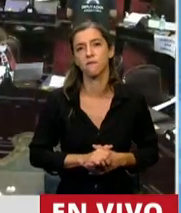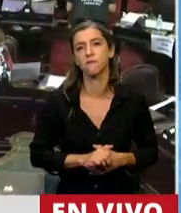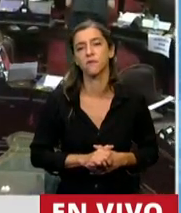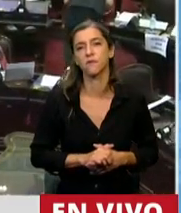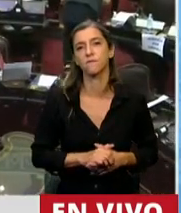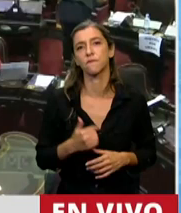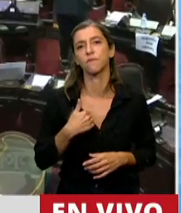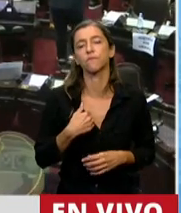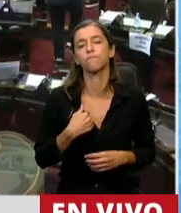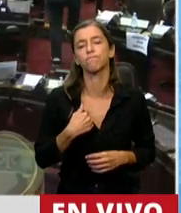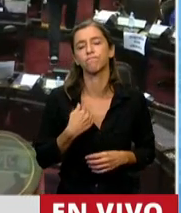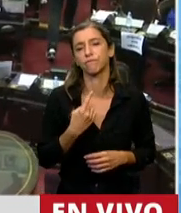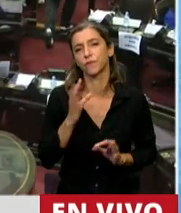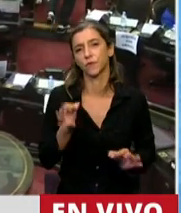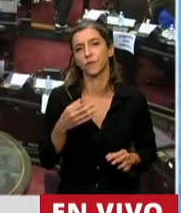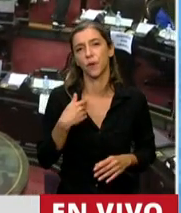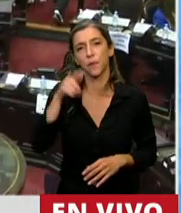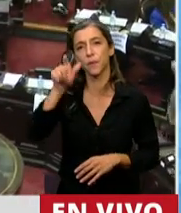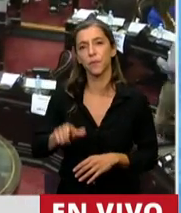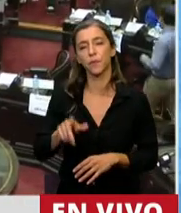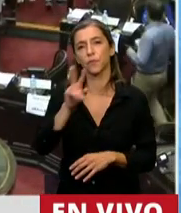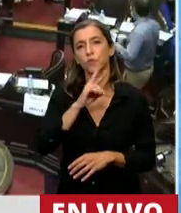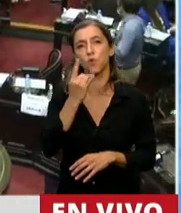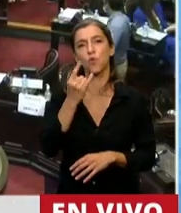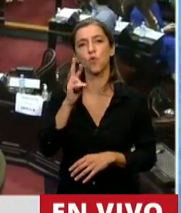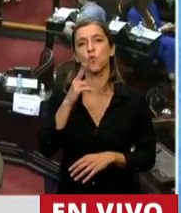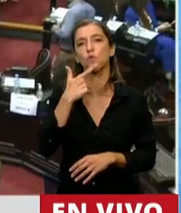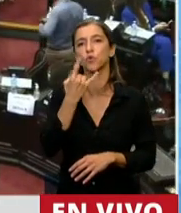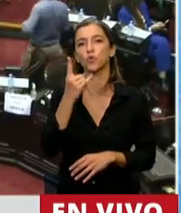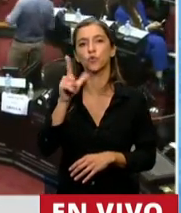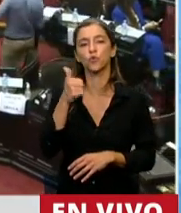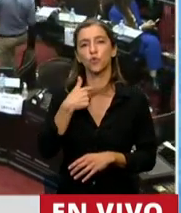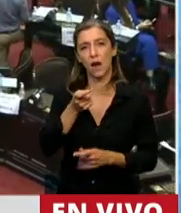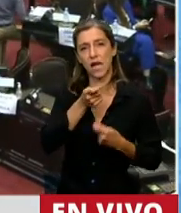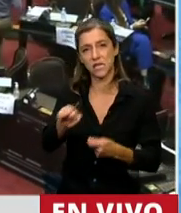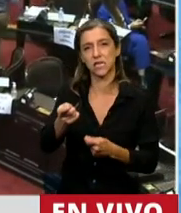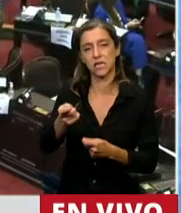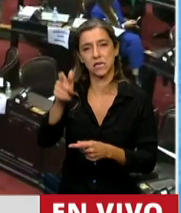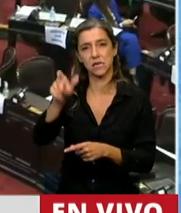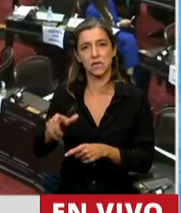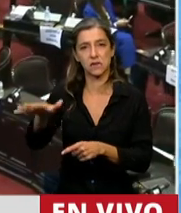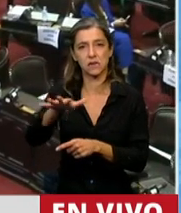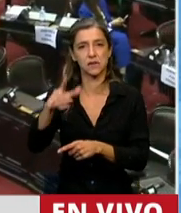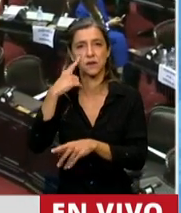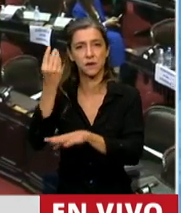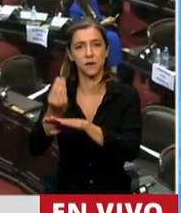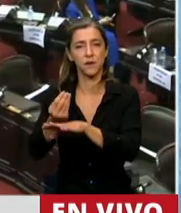brutal femicidio de Úrsula, una joven de la localidad de Rojas, en la provincia de Buenos